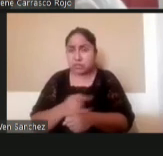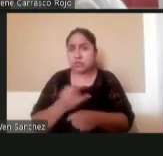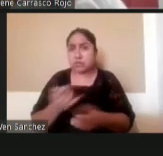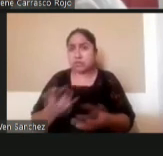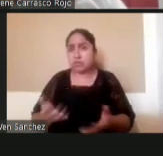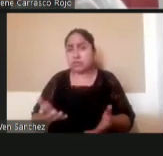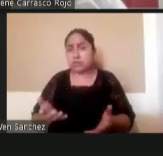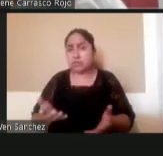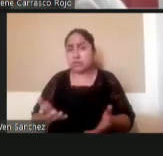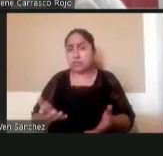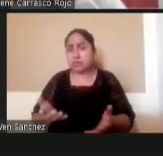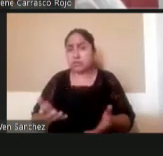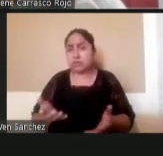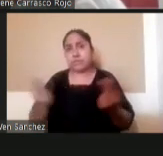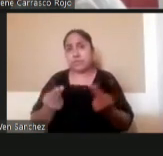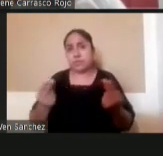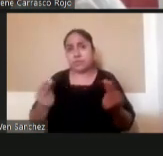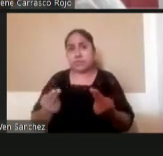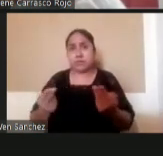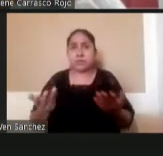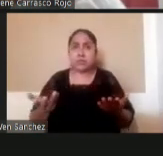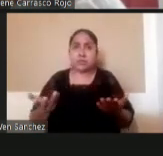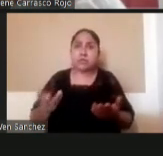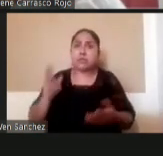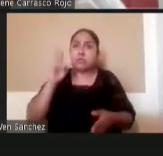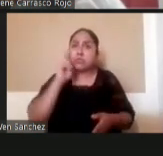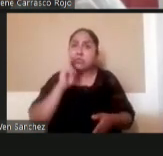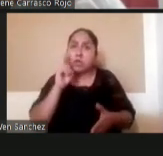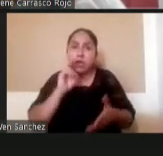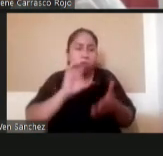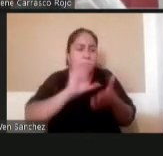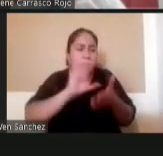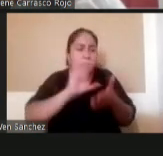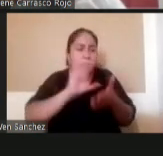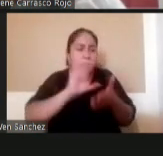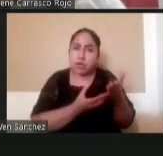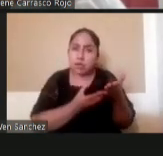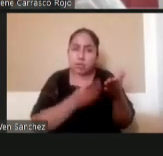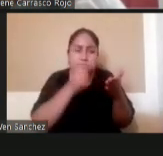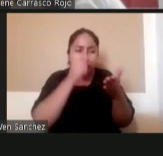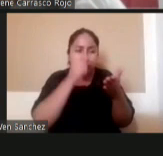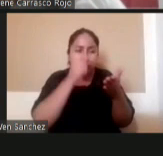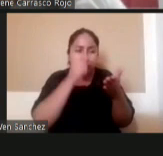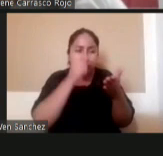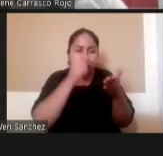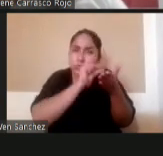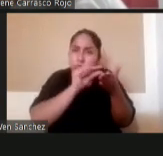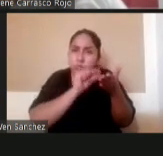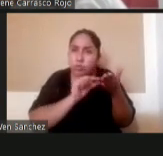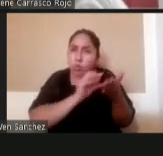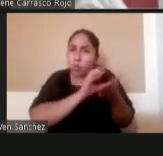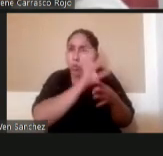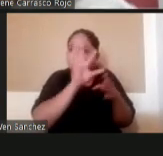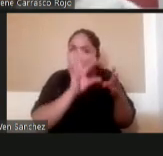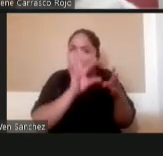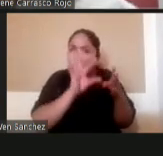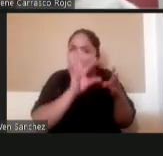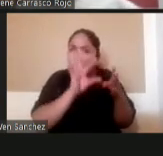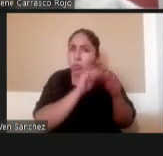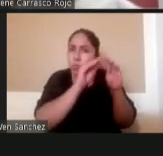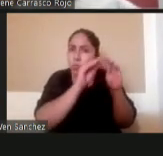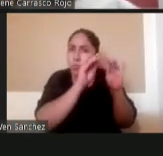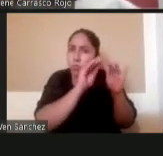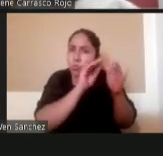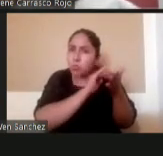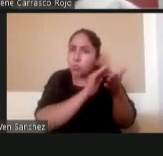el tema de las sanciones dentro del contrato, pero adicional a eso tenemos que resolver la problemática que existe en el campo. Tenemos que